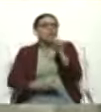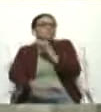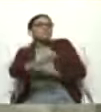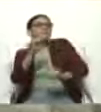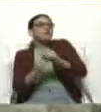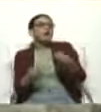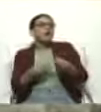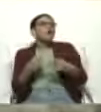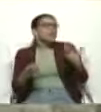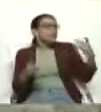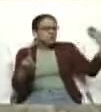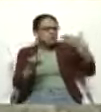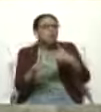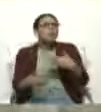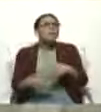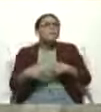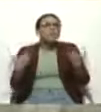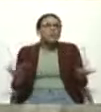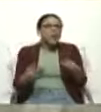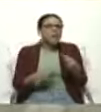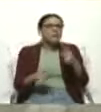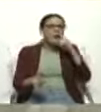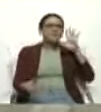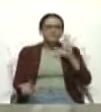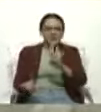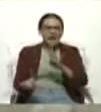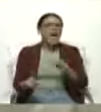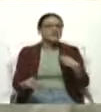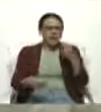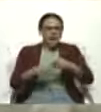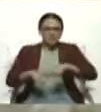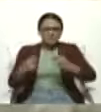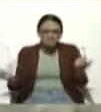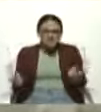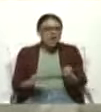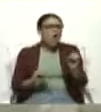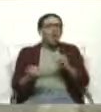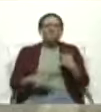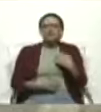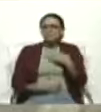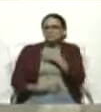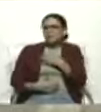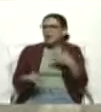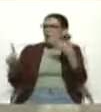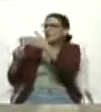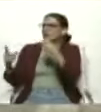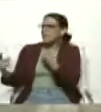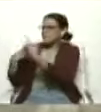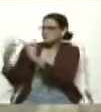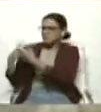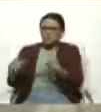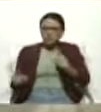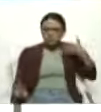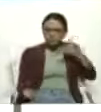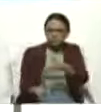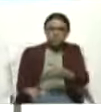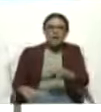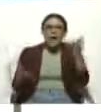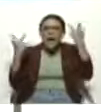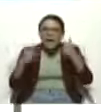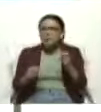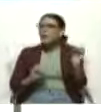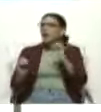mascotas. Muchas veces lo hacen por venganza contra una expareja, otras veces lo hacen por venganza contra un